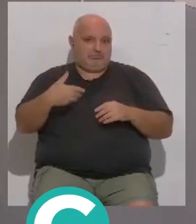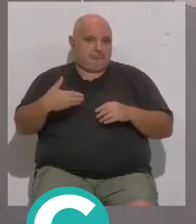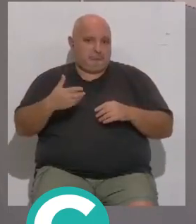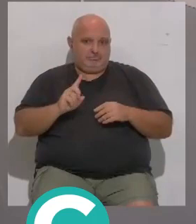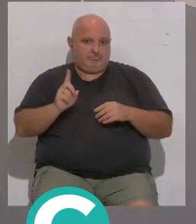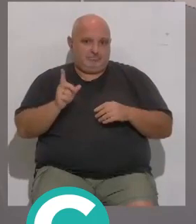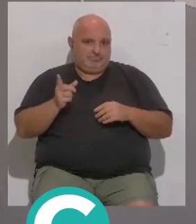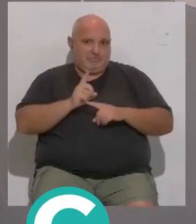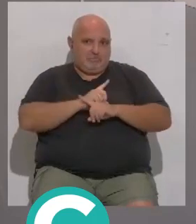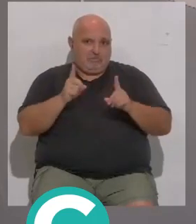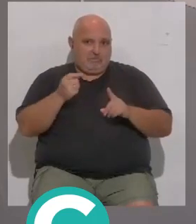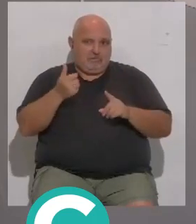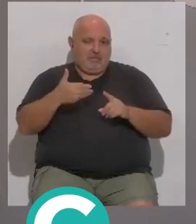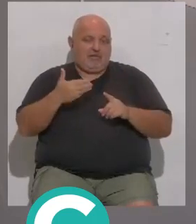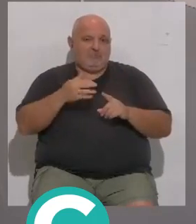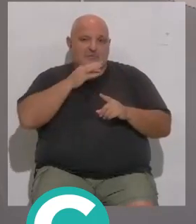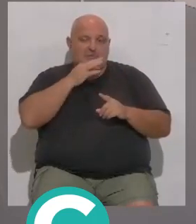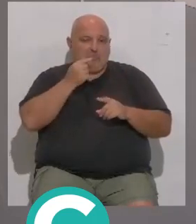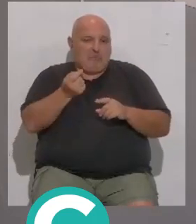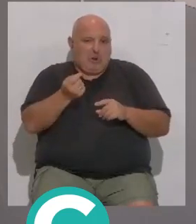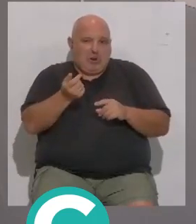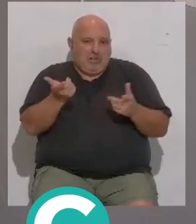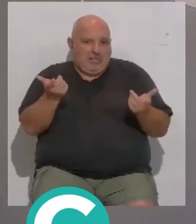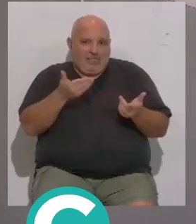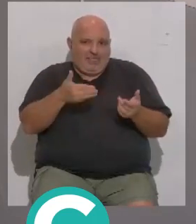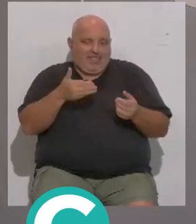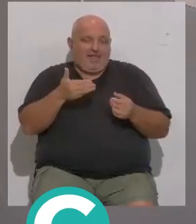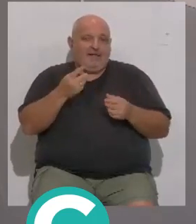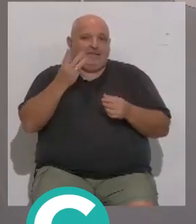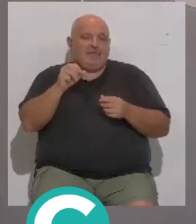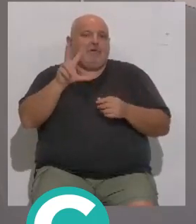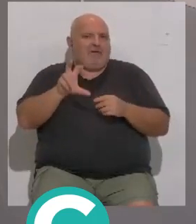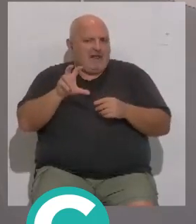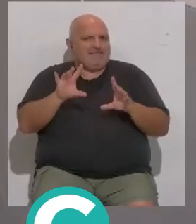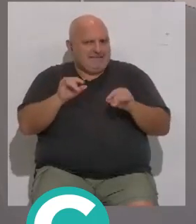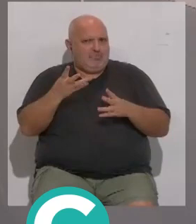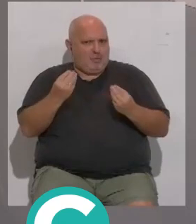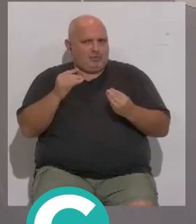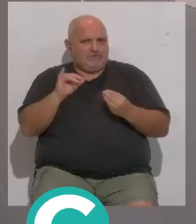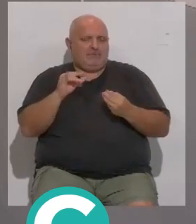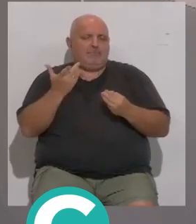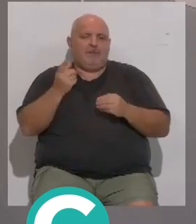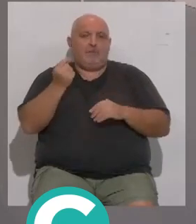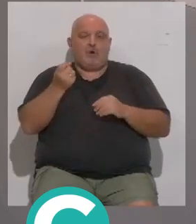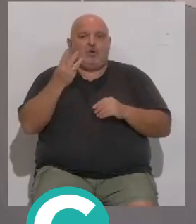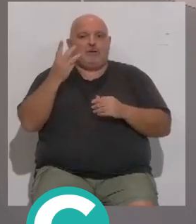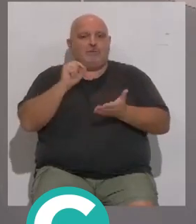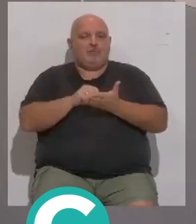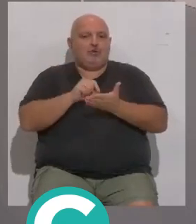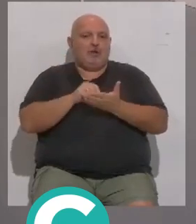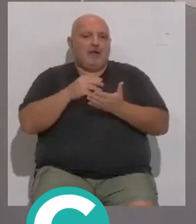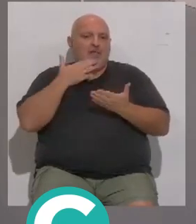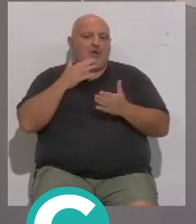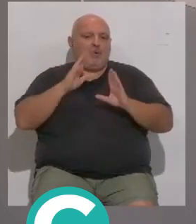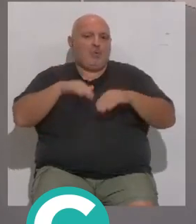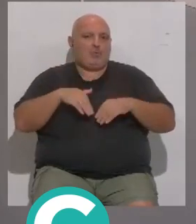se ha conseguido casi nada, se ha conseguido muy poco para lo que se esperaba a esta altura del campeonato, pero ese poco que se consiguió